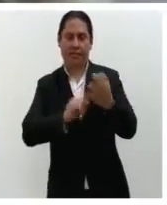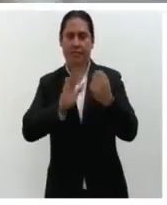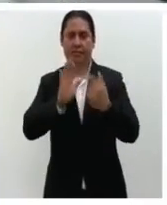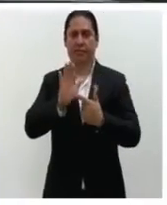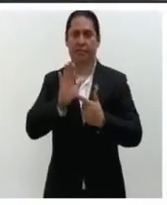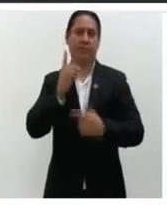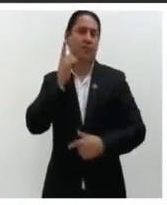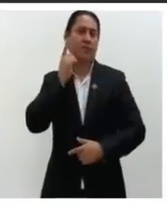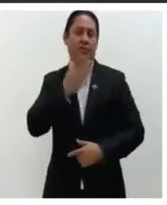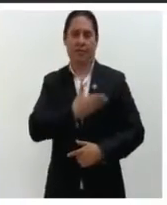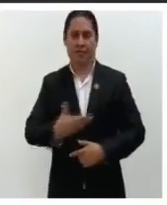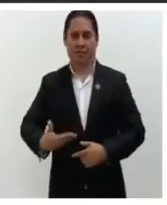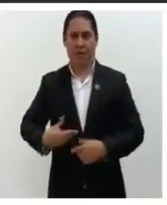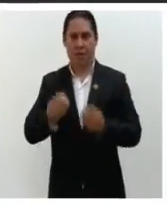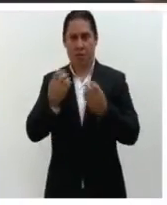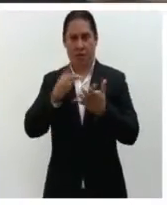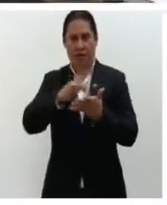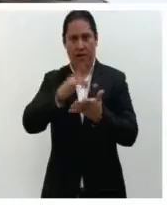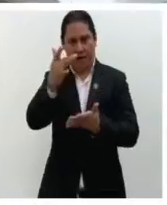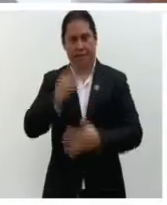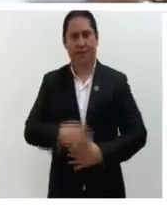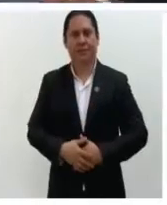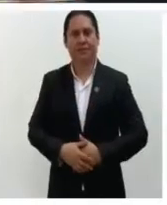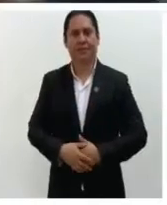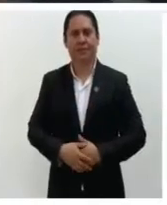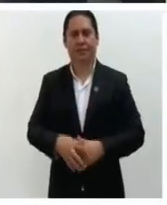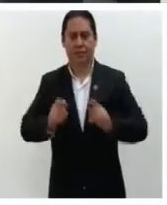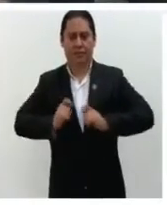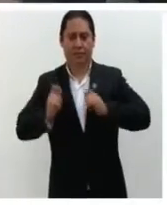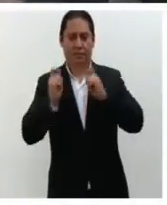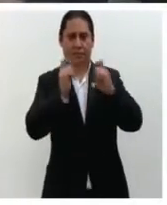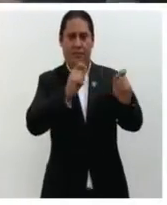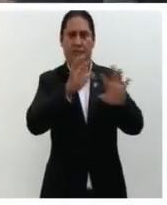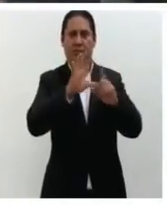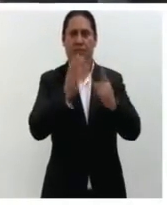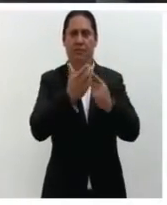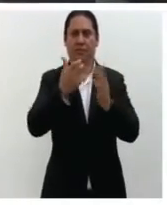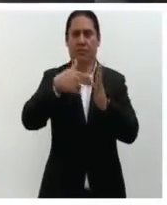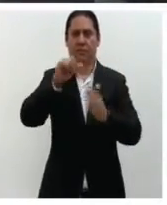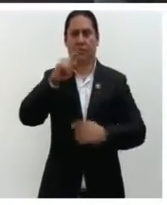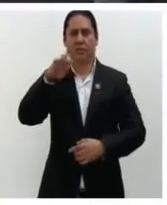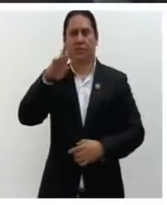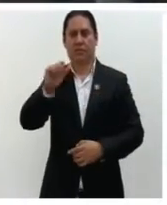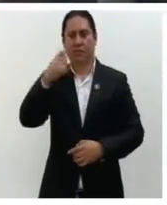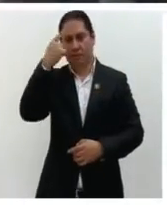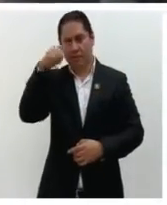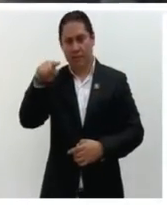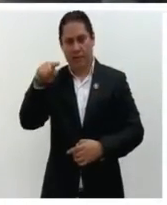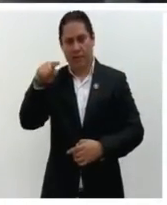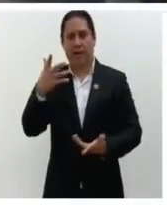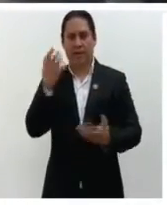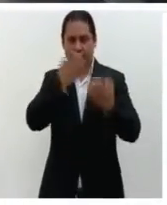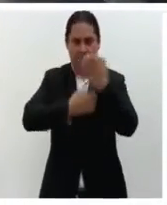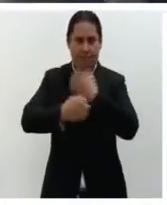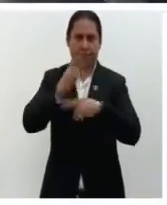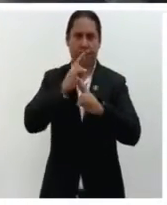diputado presidente. Muchas gracias, diputada secretaria. Túrnese a la Comisión de Hacienda para su estudio y